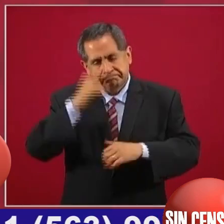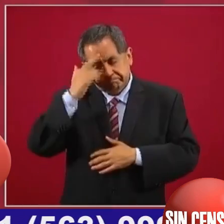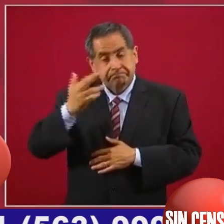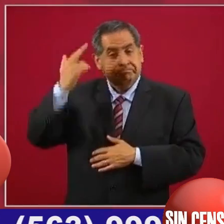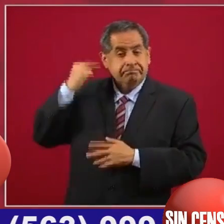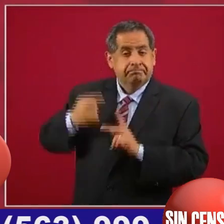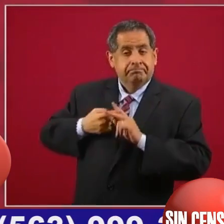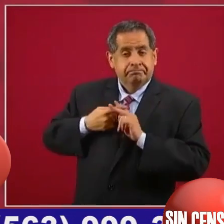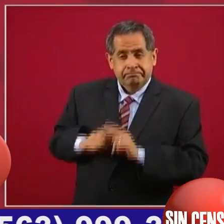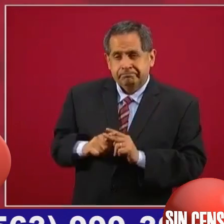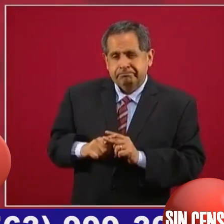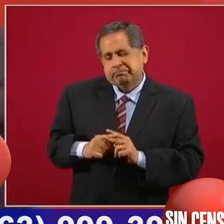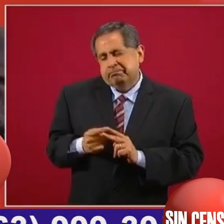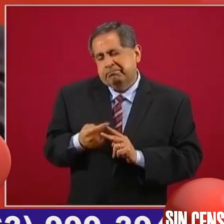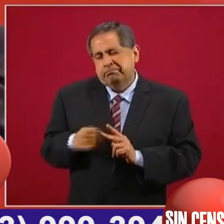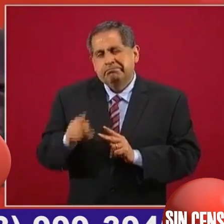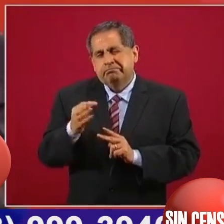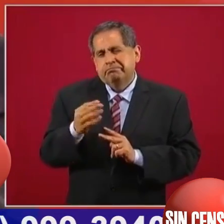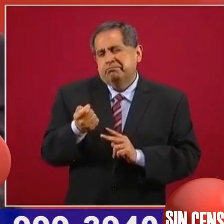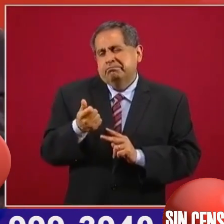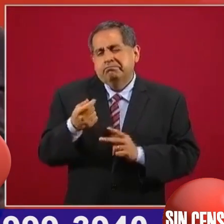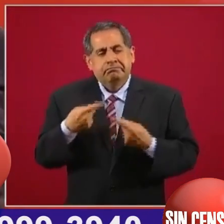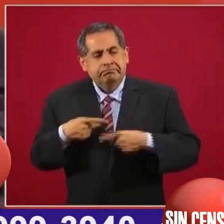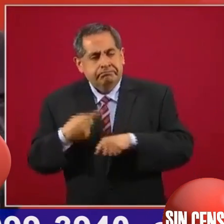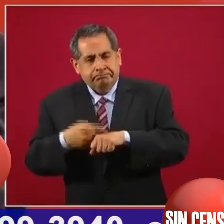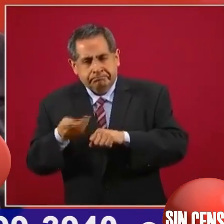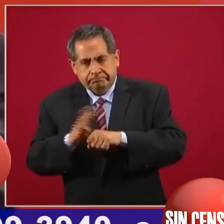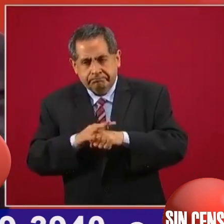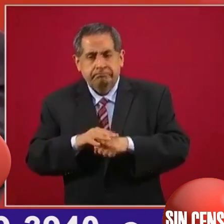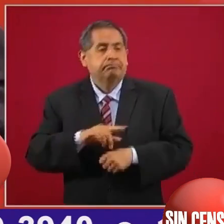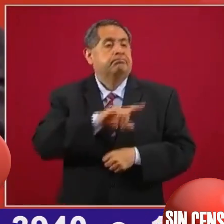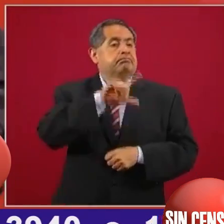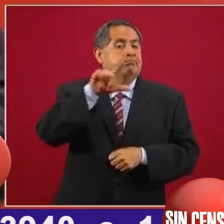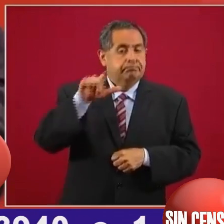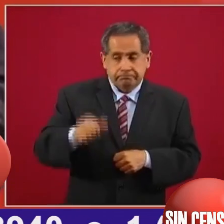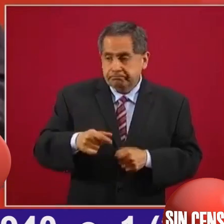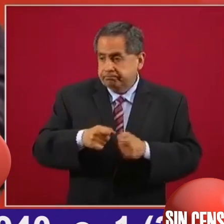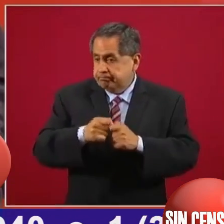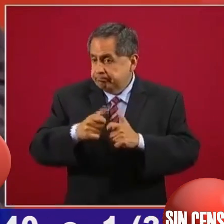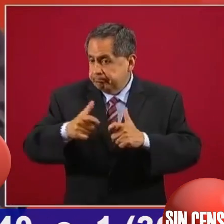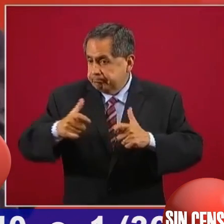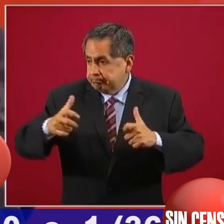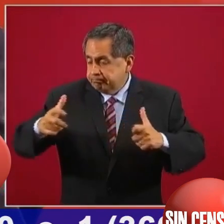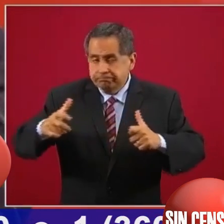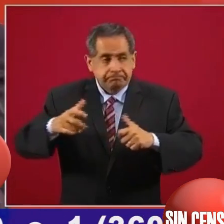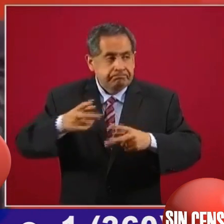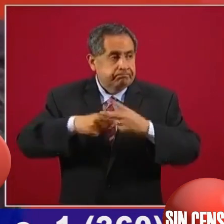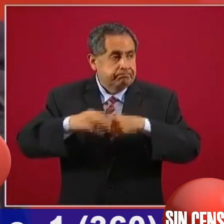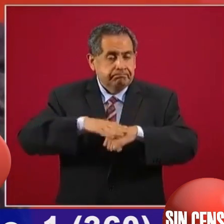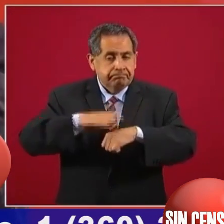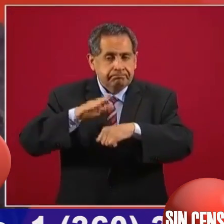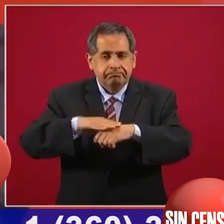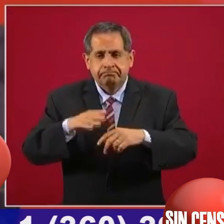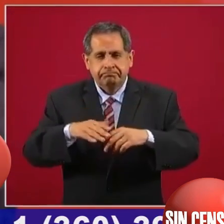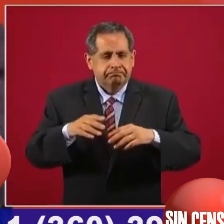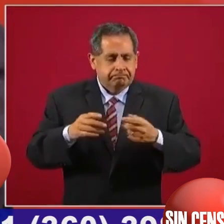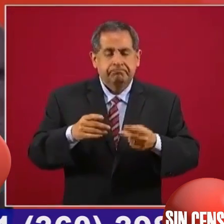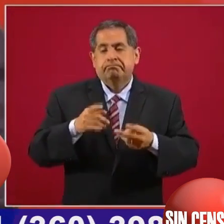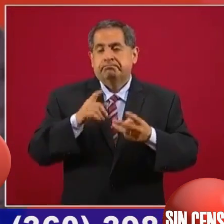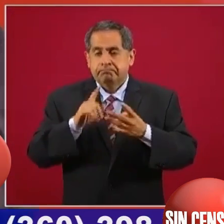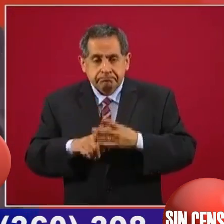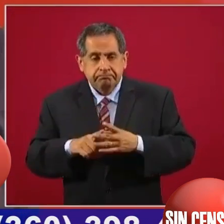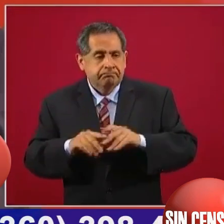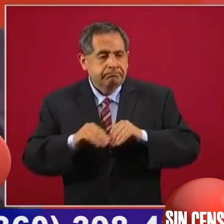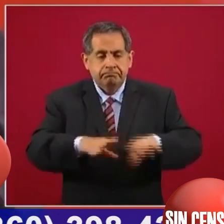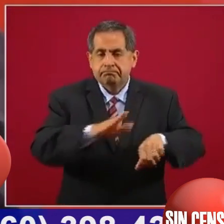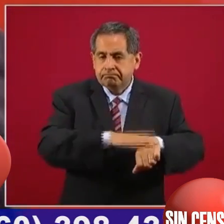inicio cuando teníamos pocos casos, lo volvemos a hacer cuando la epidemia empieza a entrar en estabilidad y control,